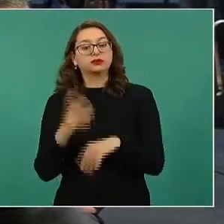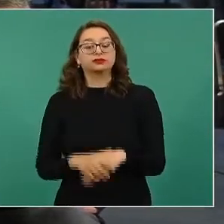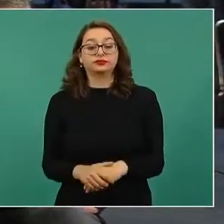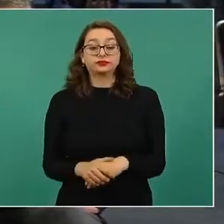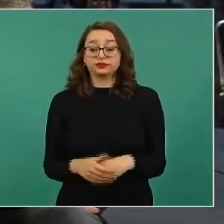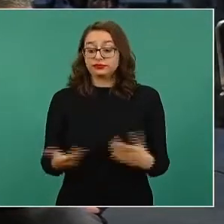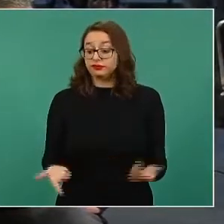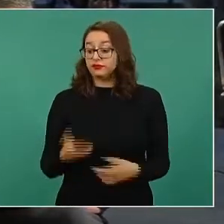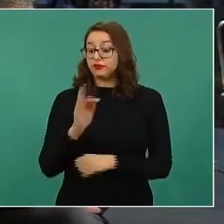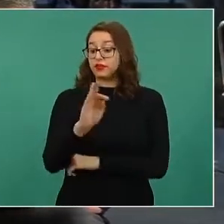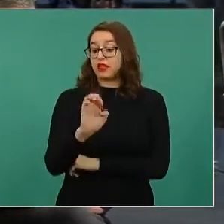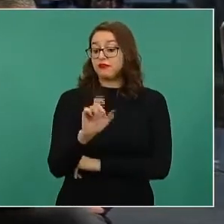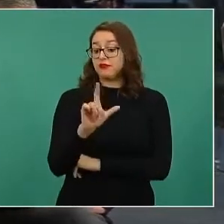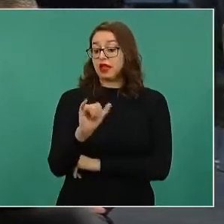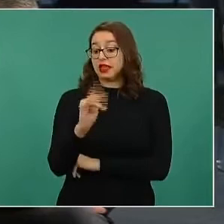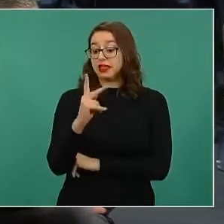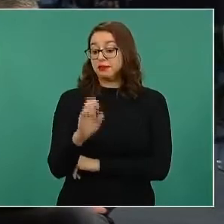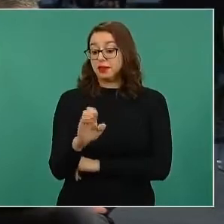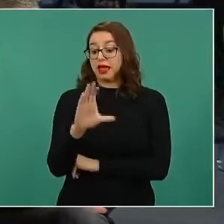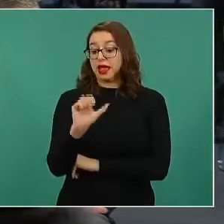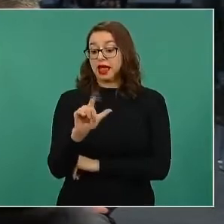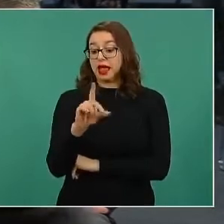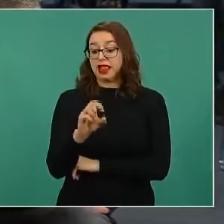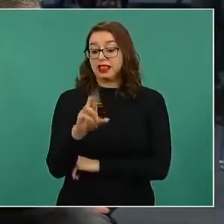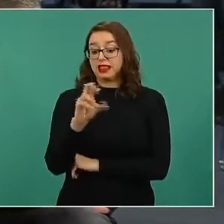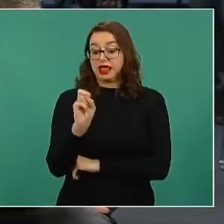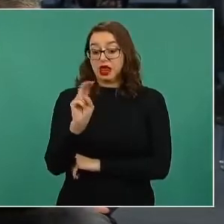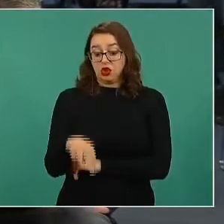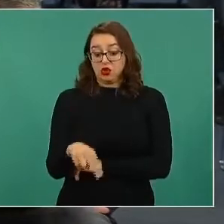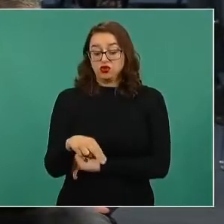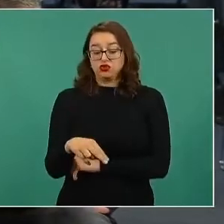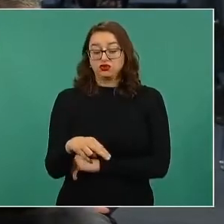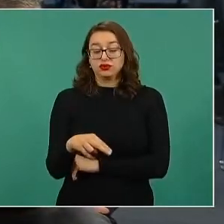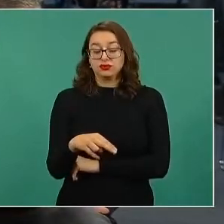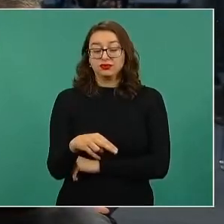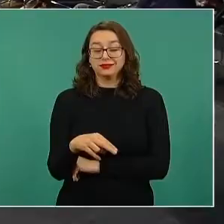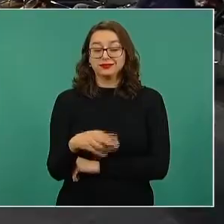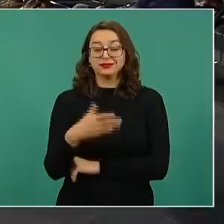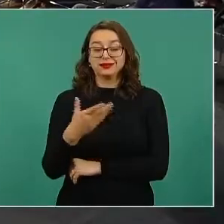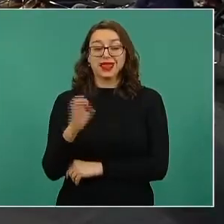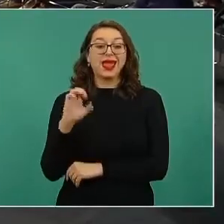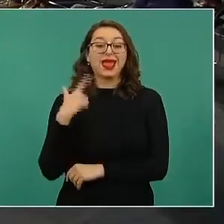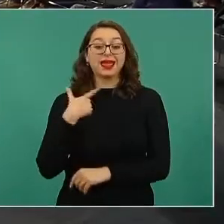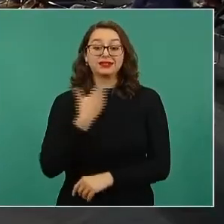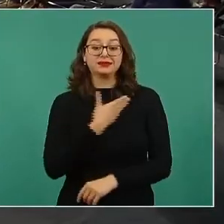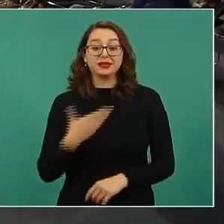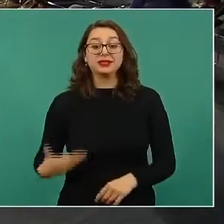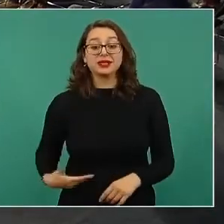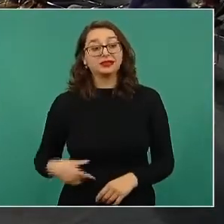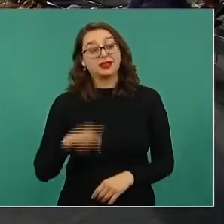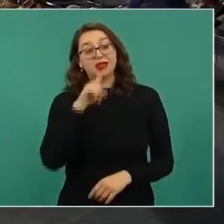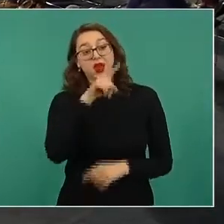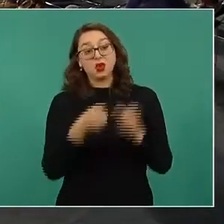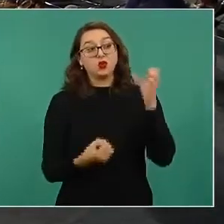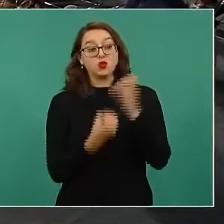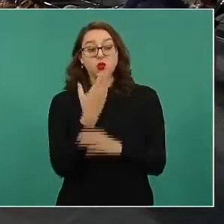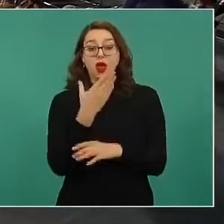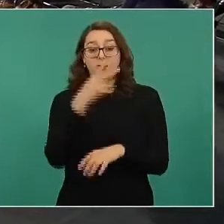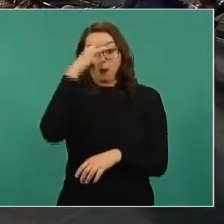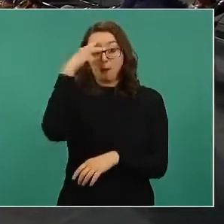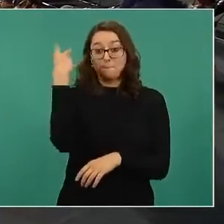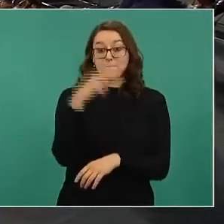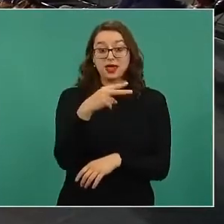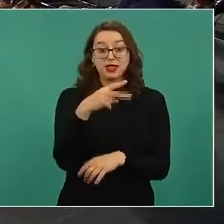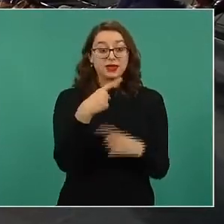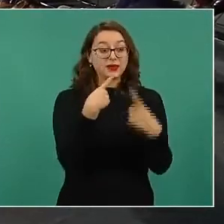integrante de Avangrid, era parte de las negociaciones para esta empresa allá en Nuevo México por parte de Iberdrola, entonces